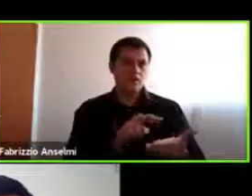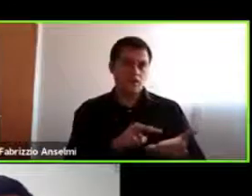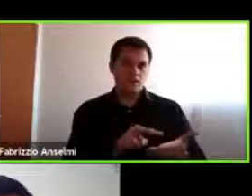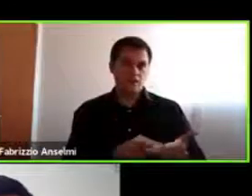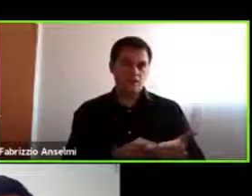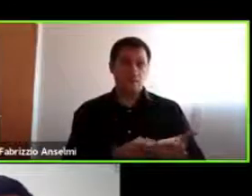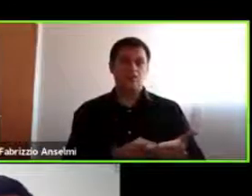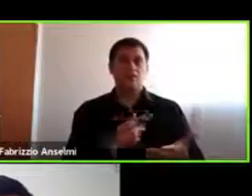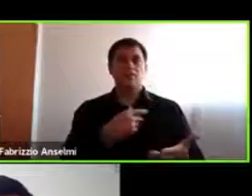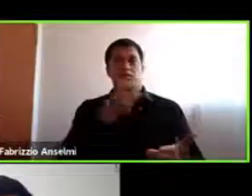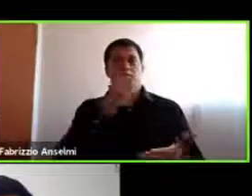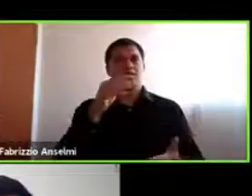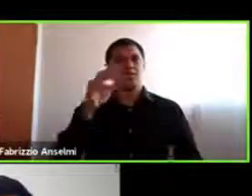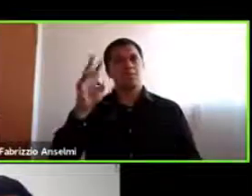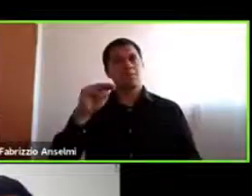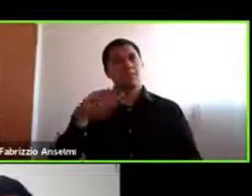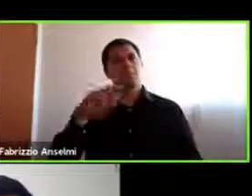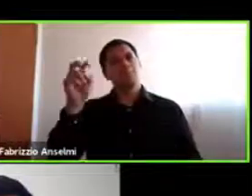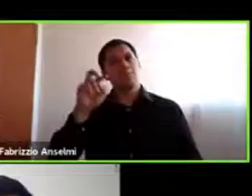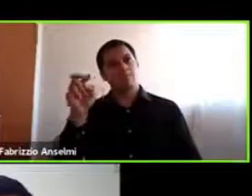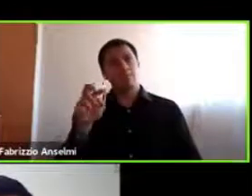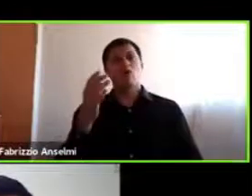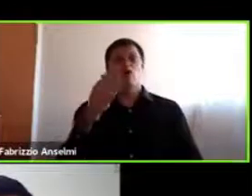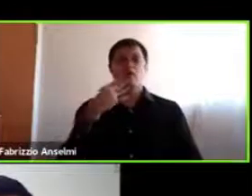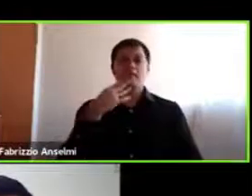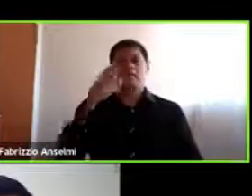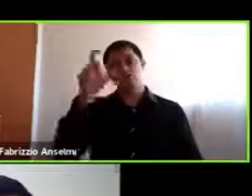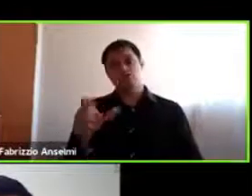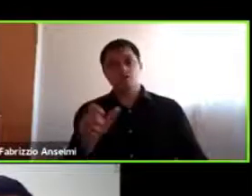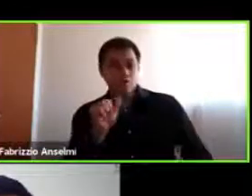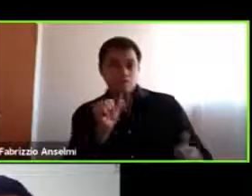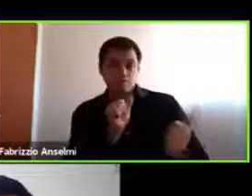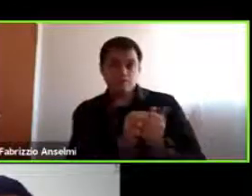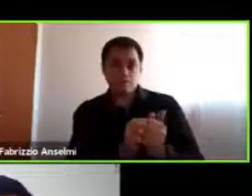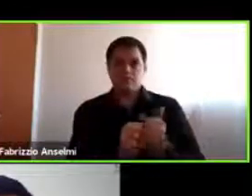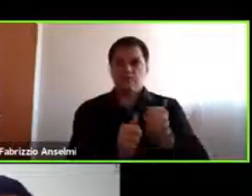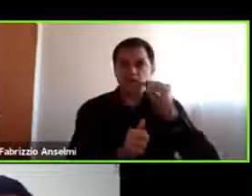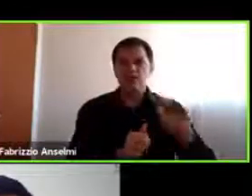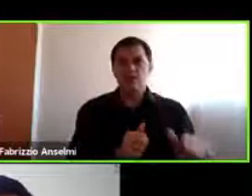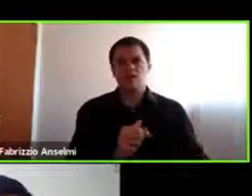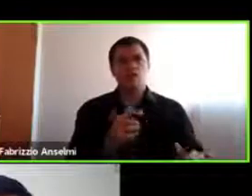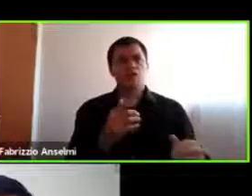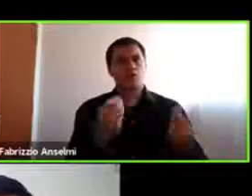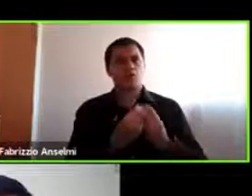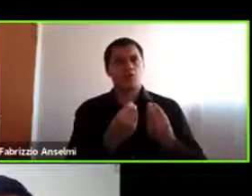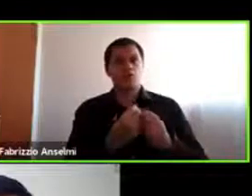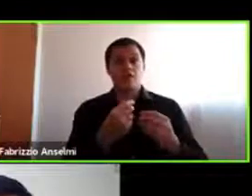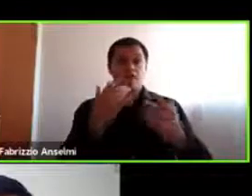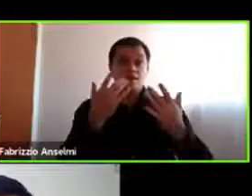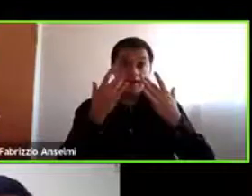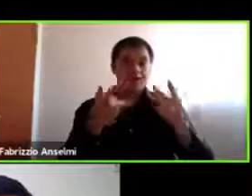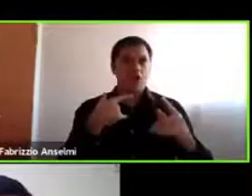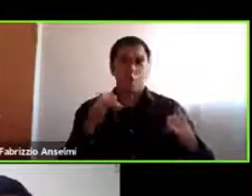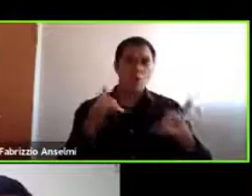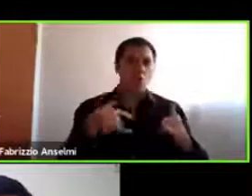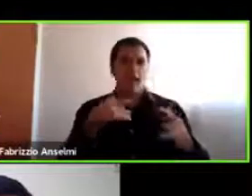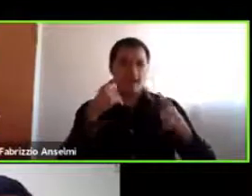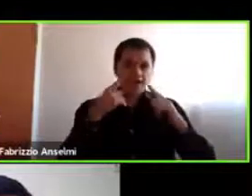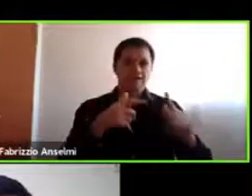es que la mamá el papá o la persona que esté acompañando al niño está interesada en jugar con el niño y ver que